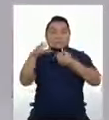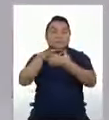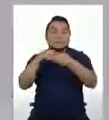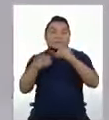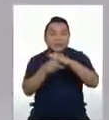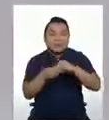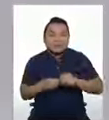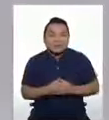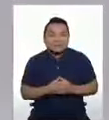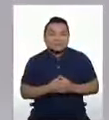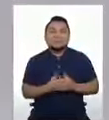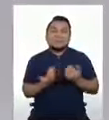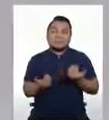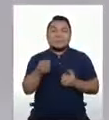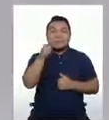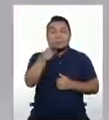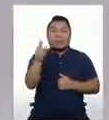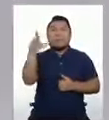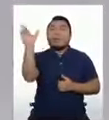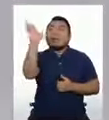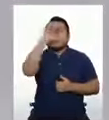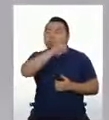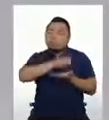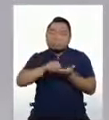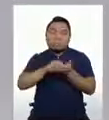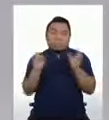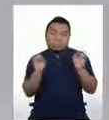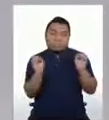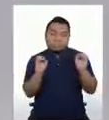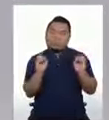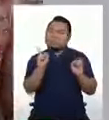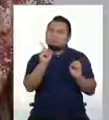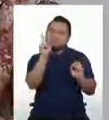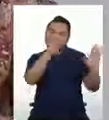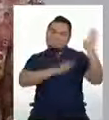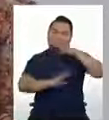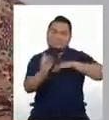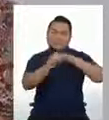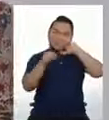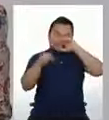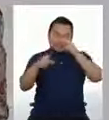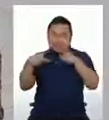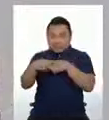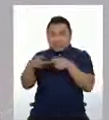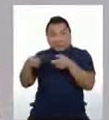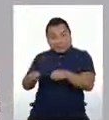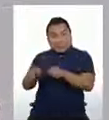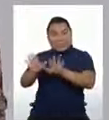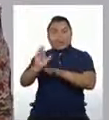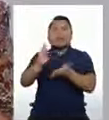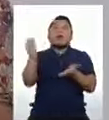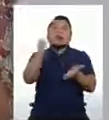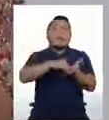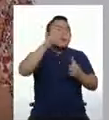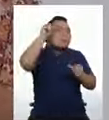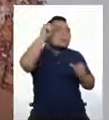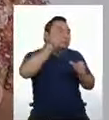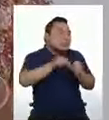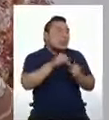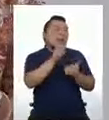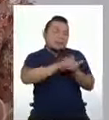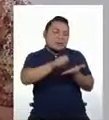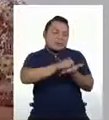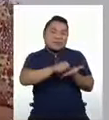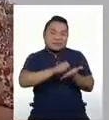historia. Si no tomaste nota sobre la historia, bueno, no te preocupes. Durante el corte comercial podrás volver a recordar y anotar